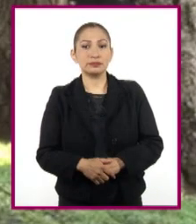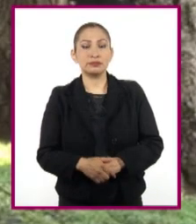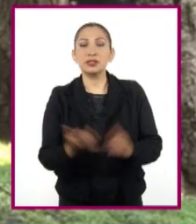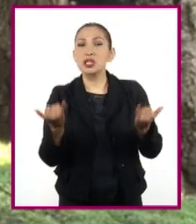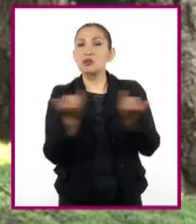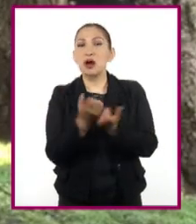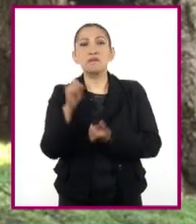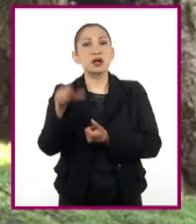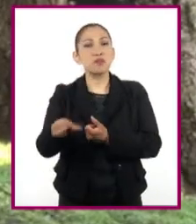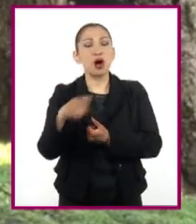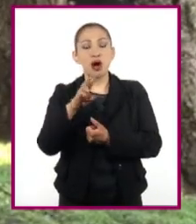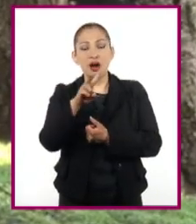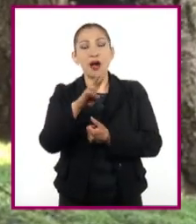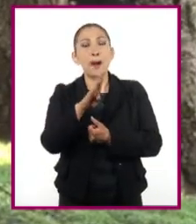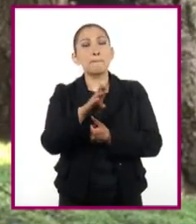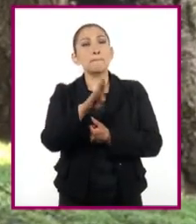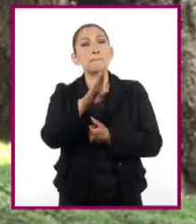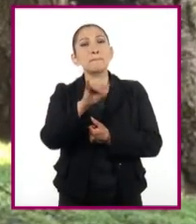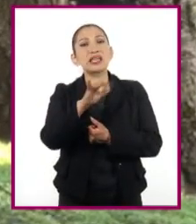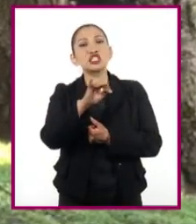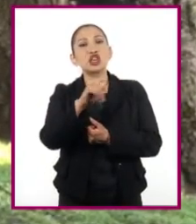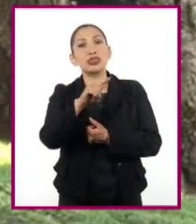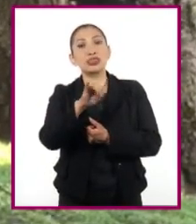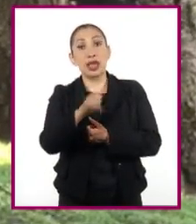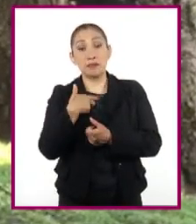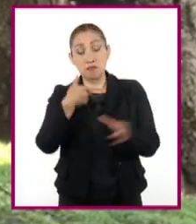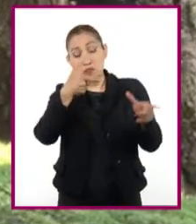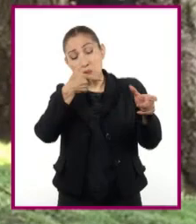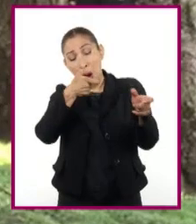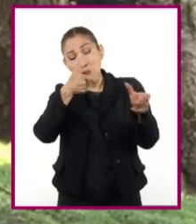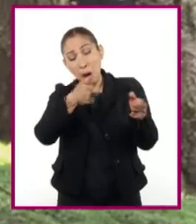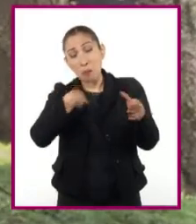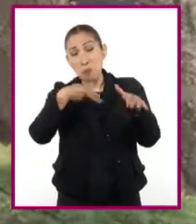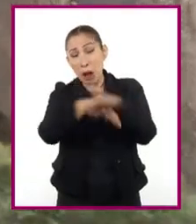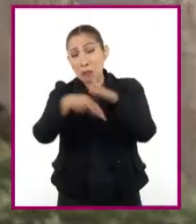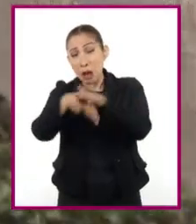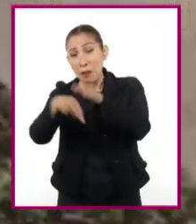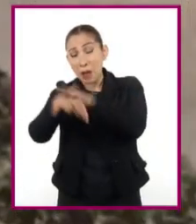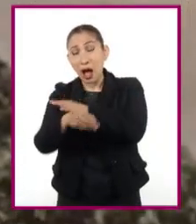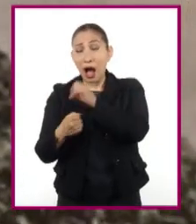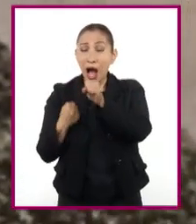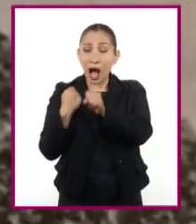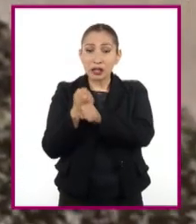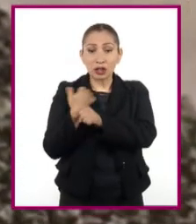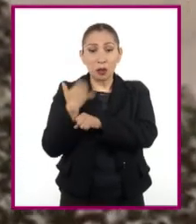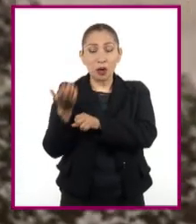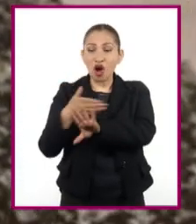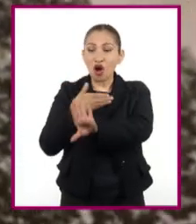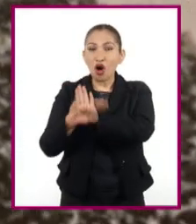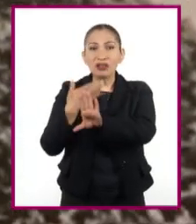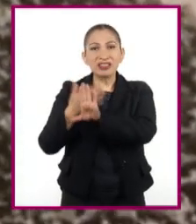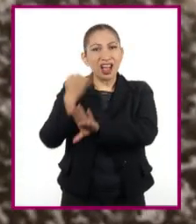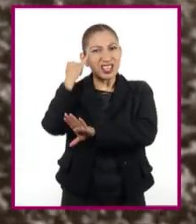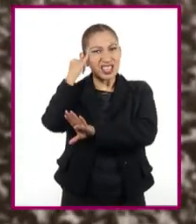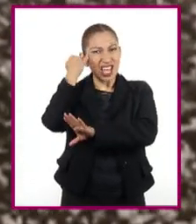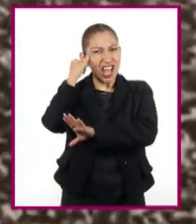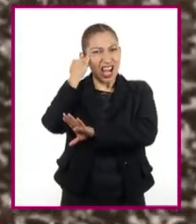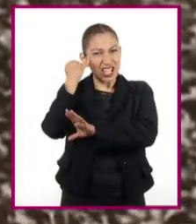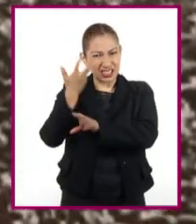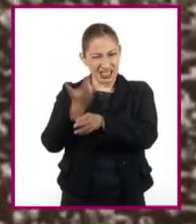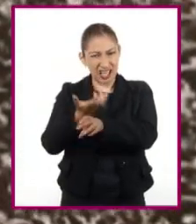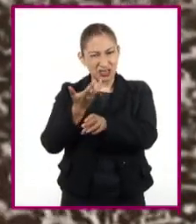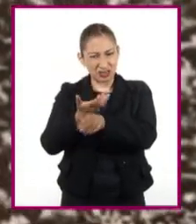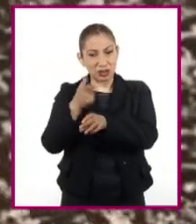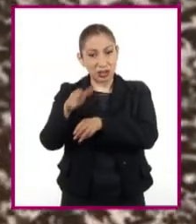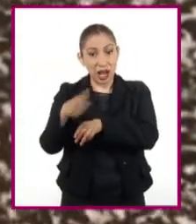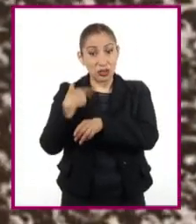Lo mismo pasó con el bisonte americano. Fueron cazados durante décadas como estrategia contra los indígenas americanos. Las